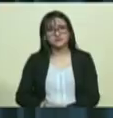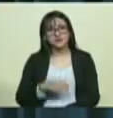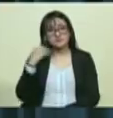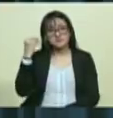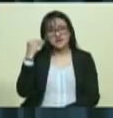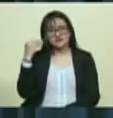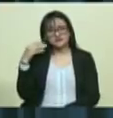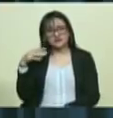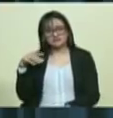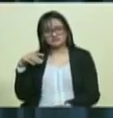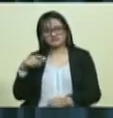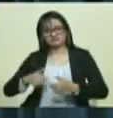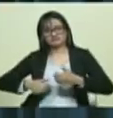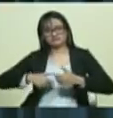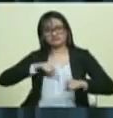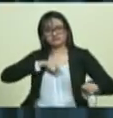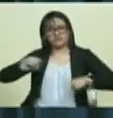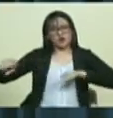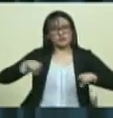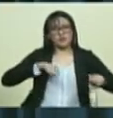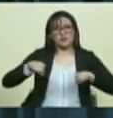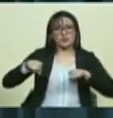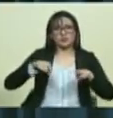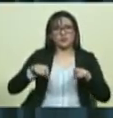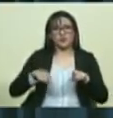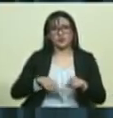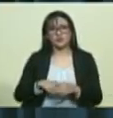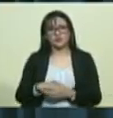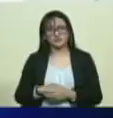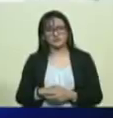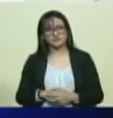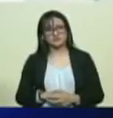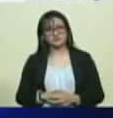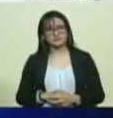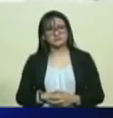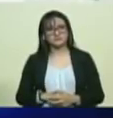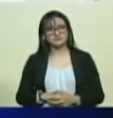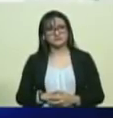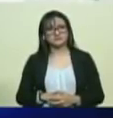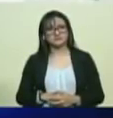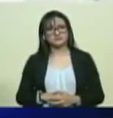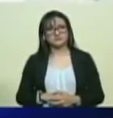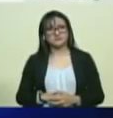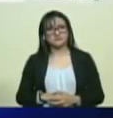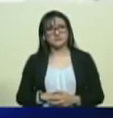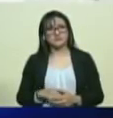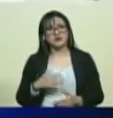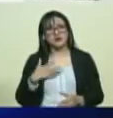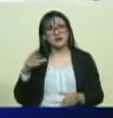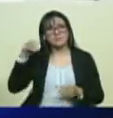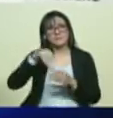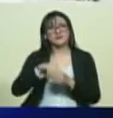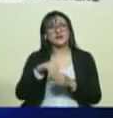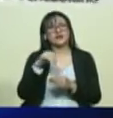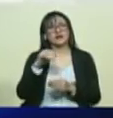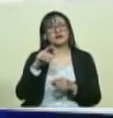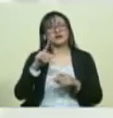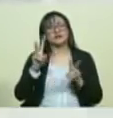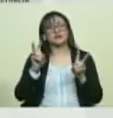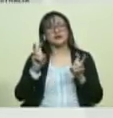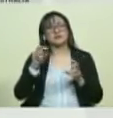de genes del planeta junto con algunos de sus lacayos que consideran que pueden inmiscuirse en los asuntos internos de